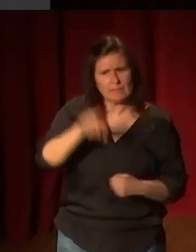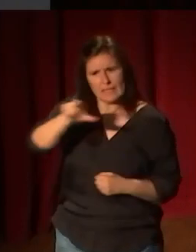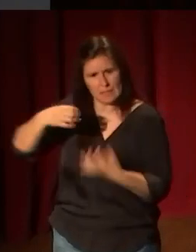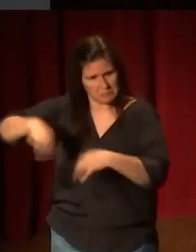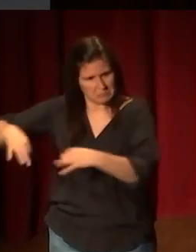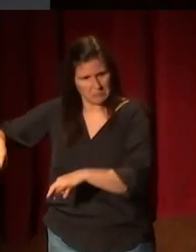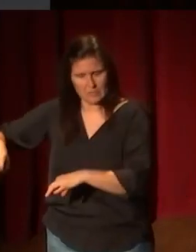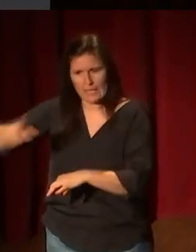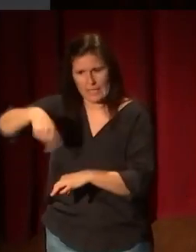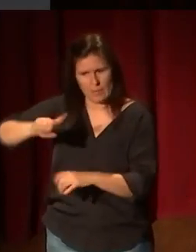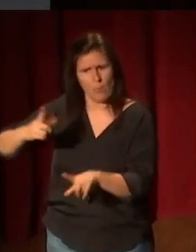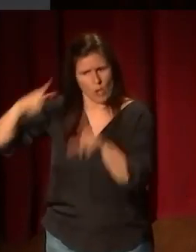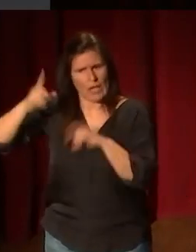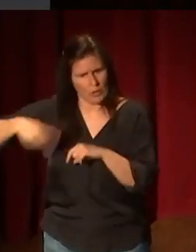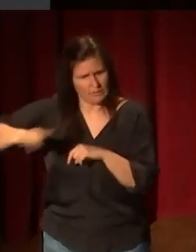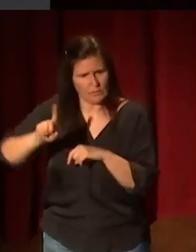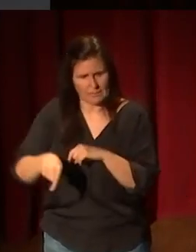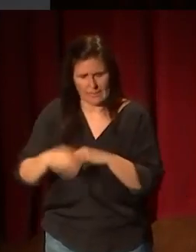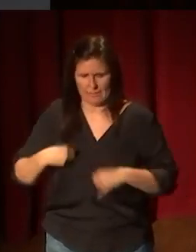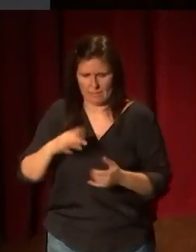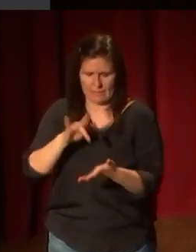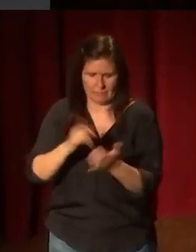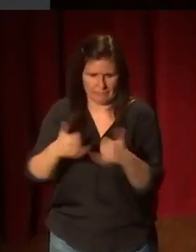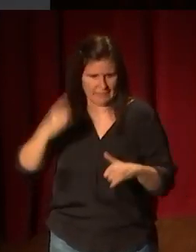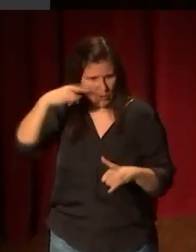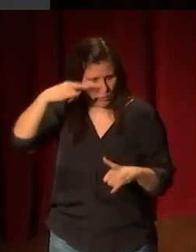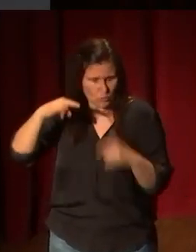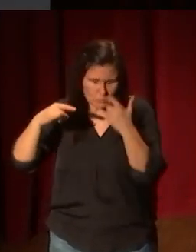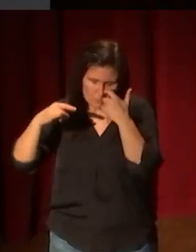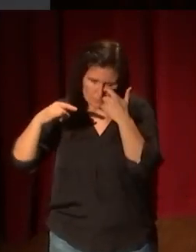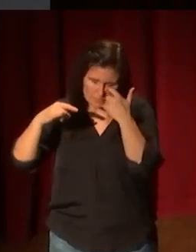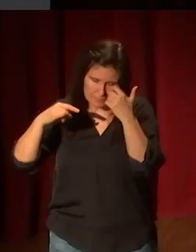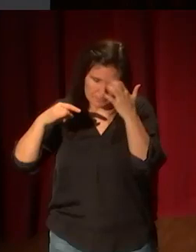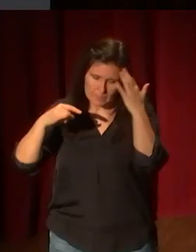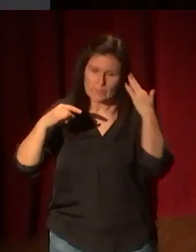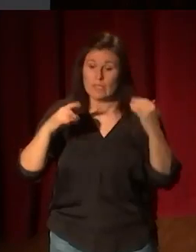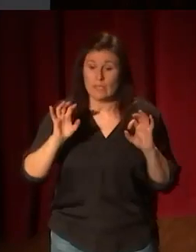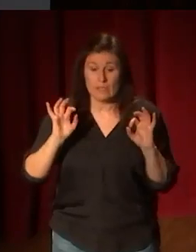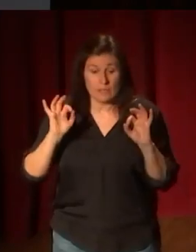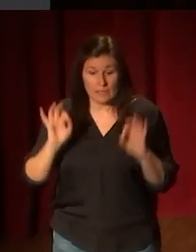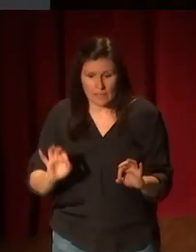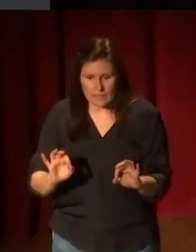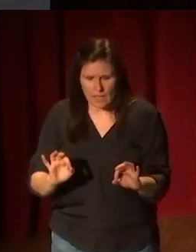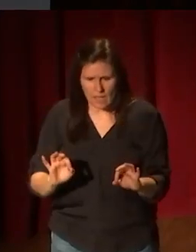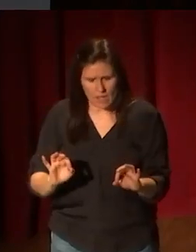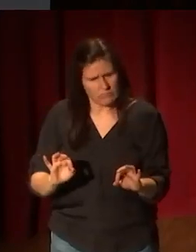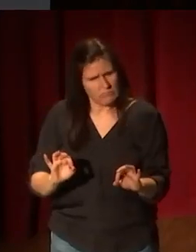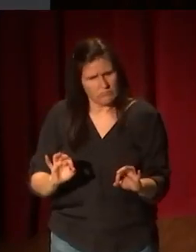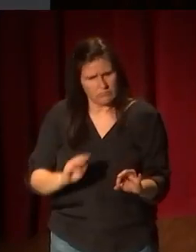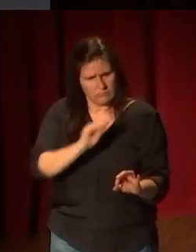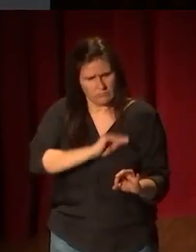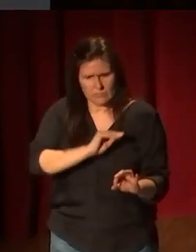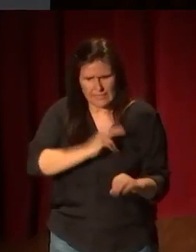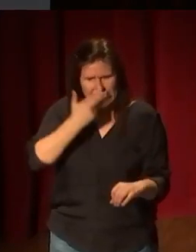protagonismo inusitado en este tipo de festejos lahm esa tremenda ese